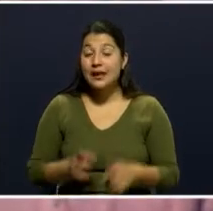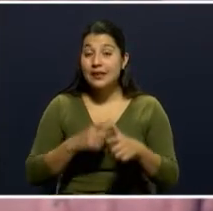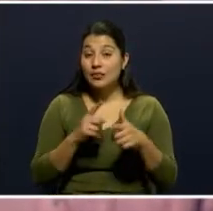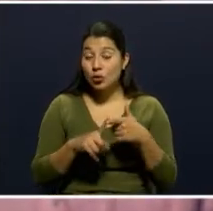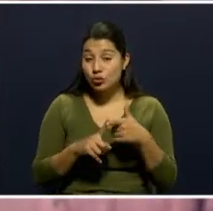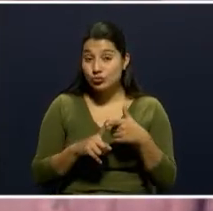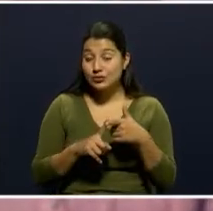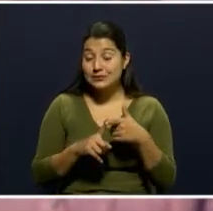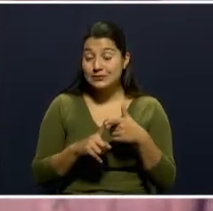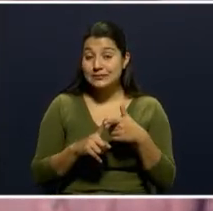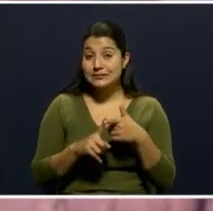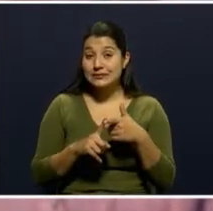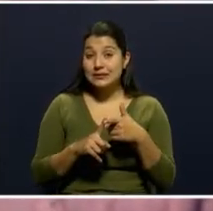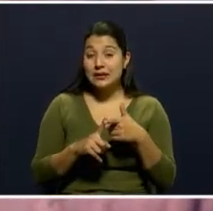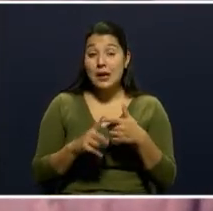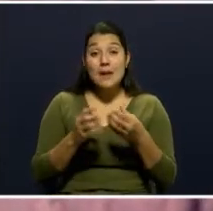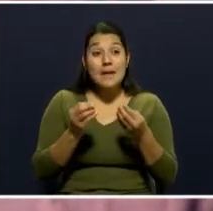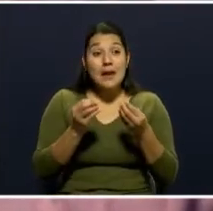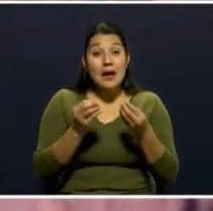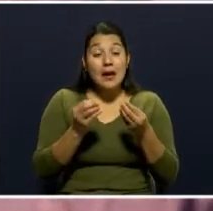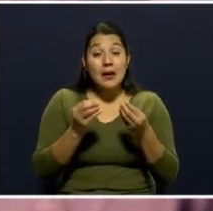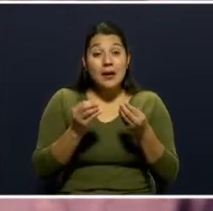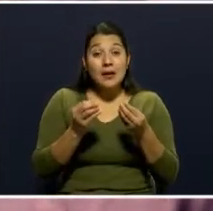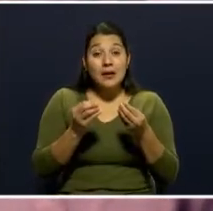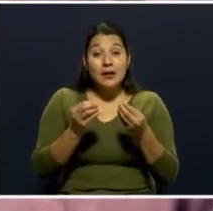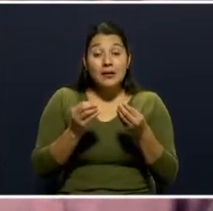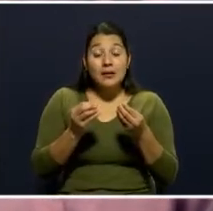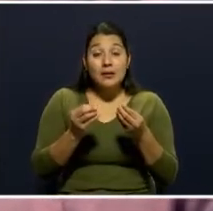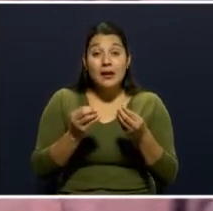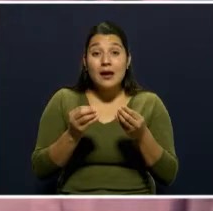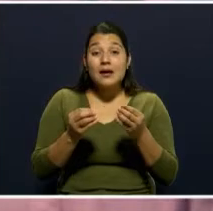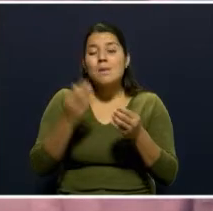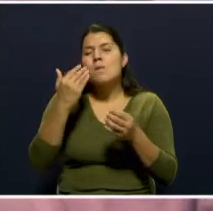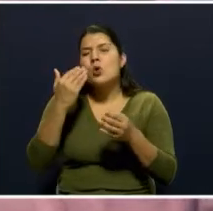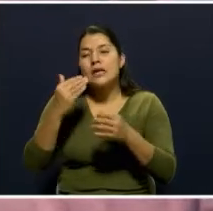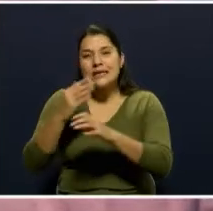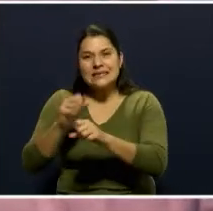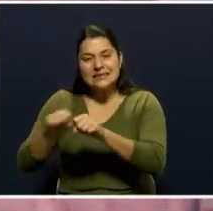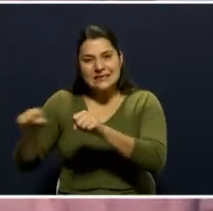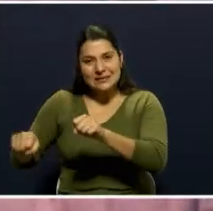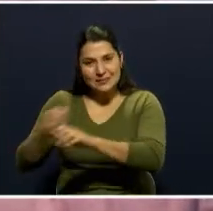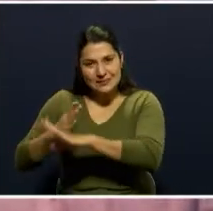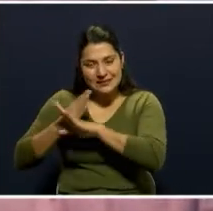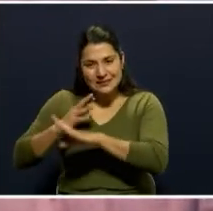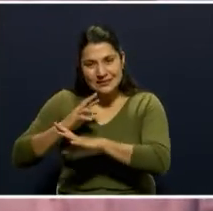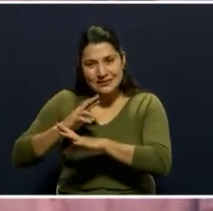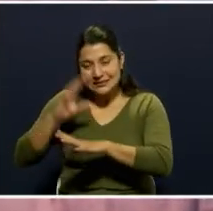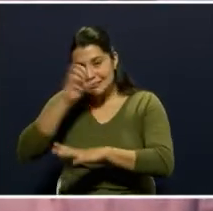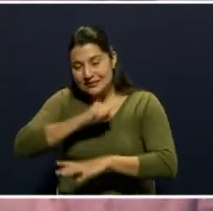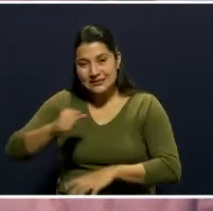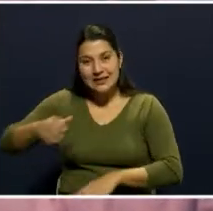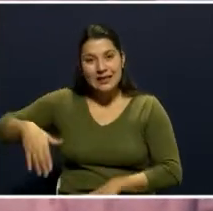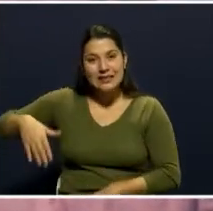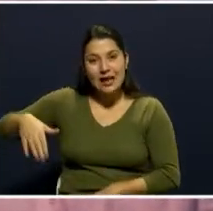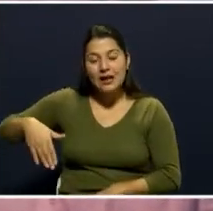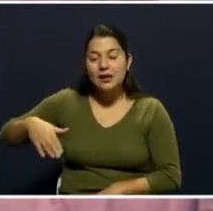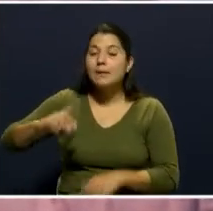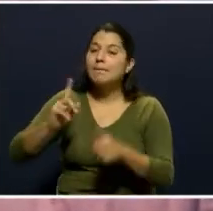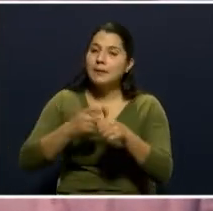Entonces, mucho de esta respuesta tardía es primero por la sensibilidad que tenemos sobre el reconocimiento de este